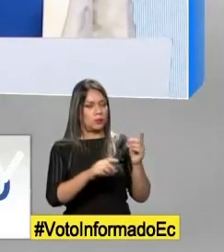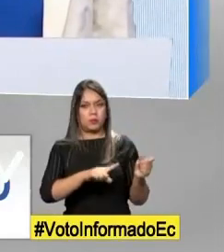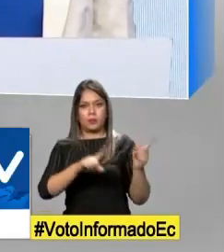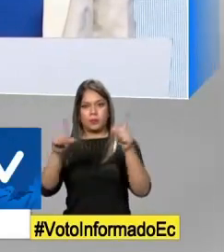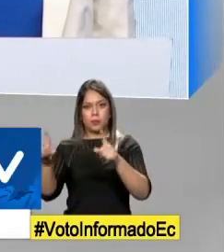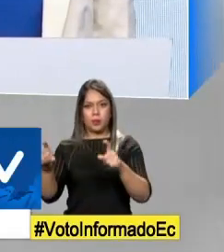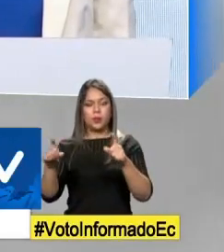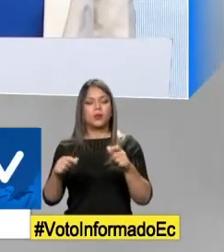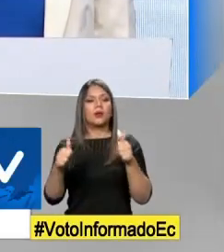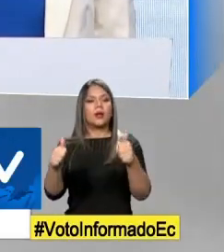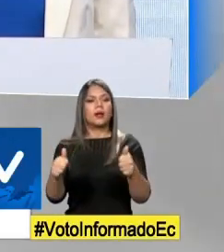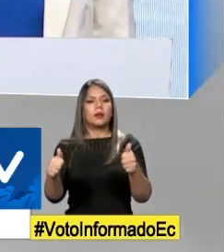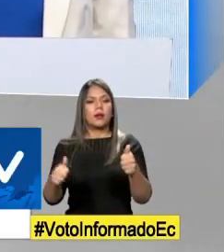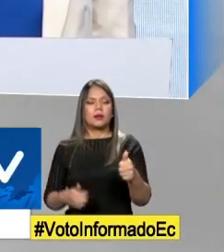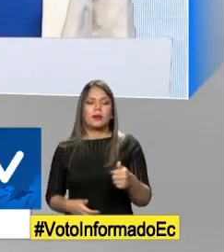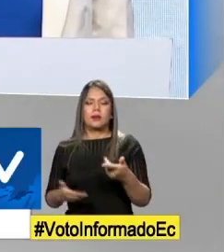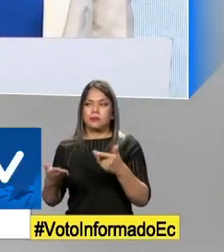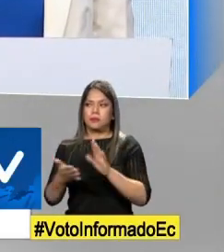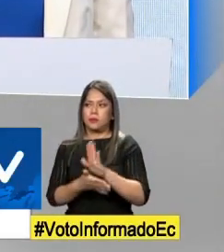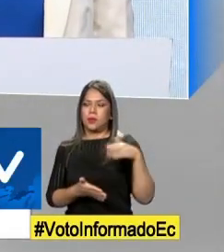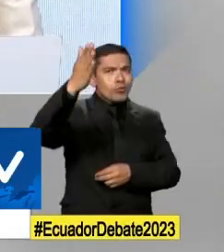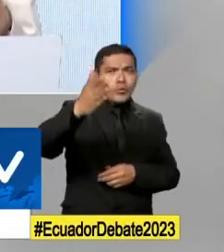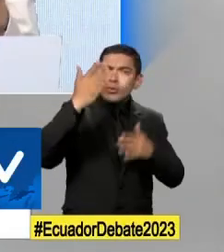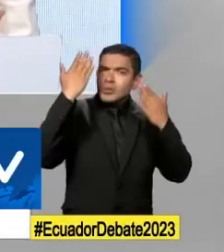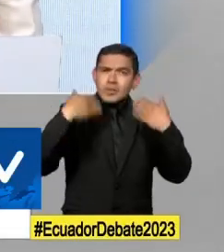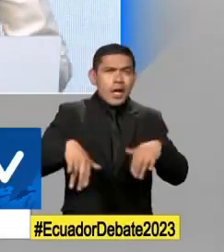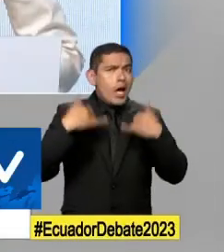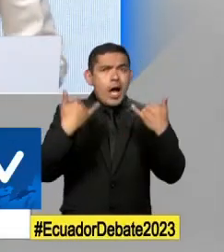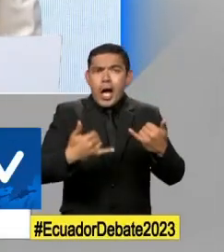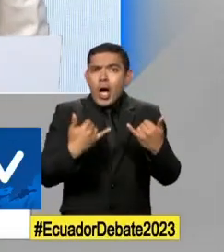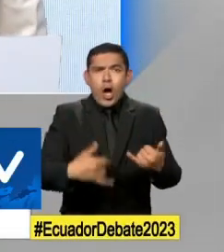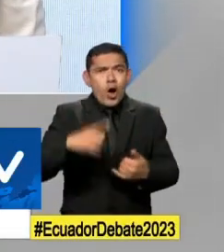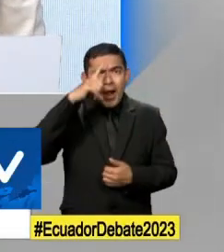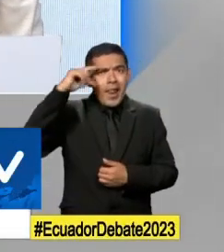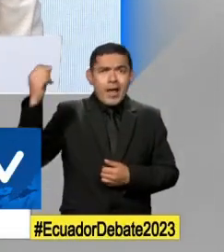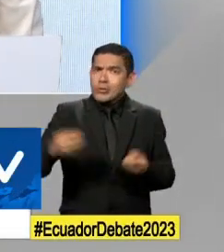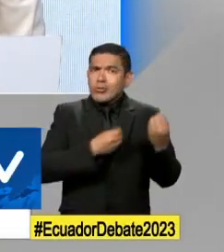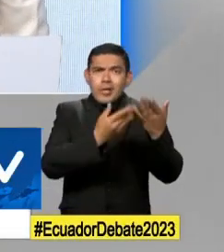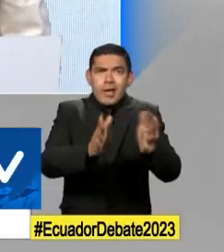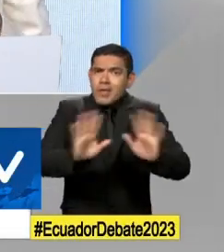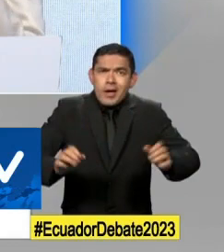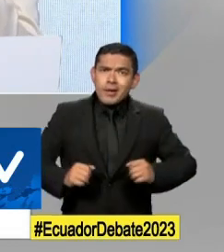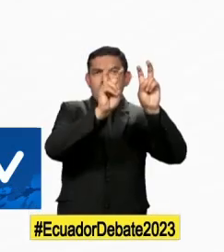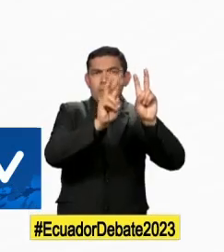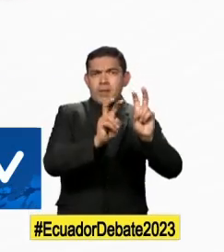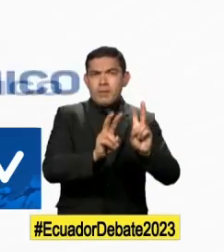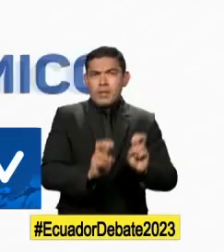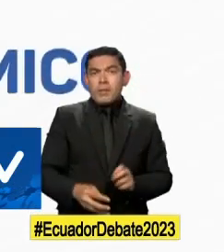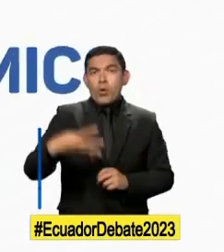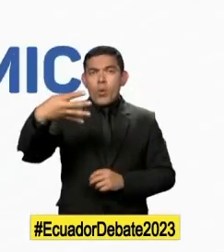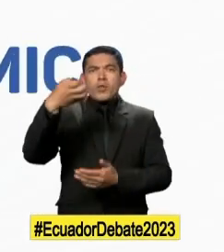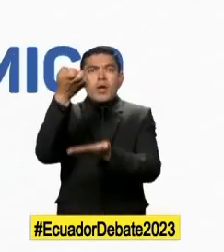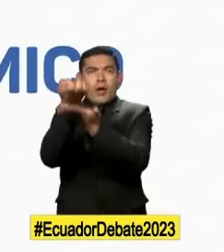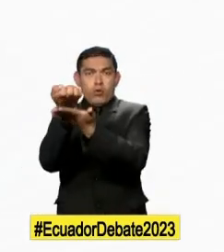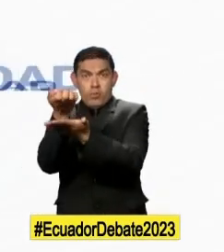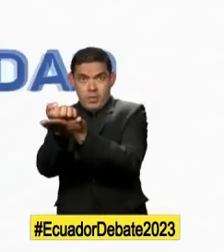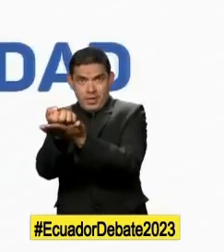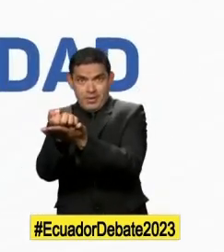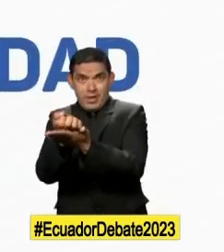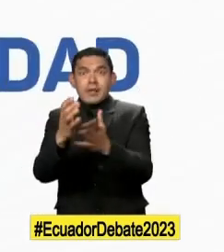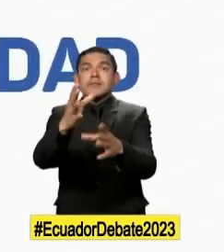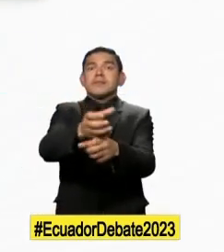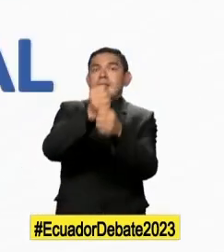hasta falsas que no hubo forma de esclarecer Pues los pusieron a preguntarse entre sí económico